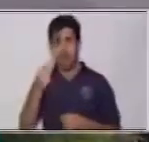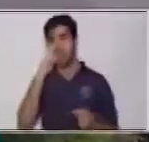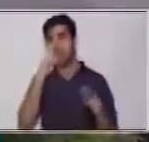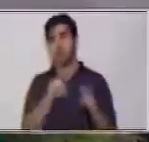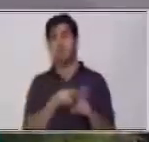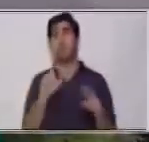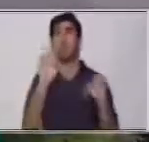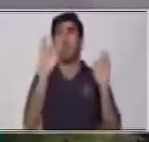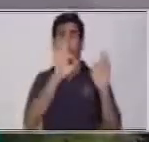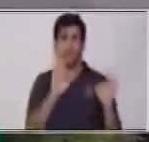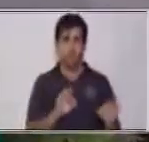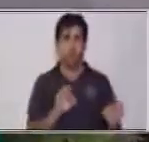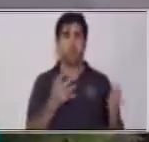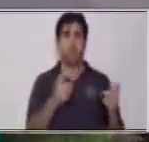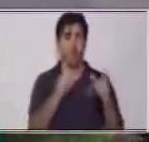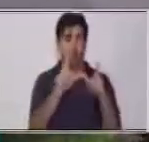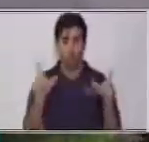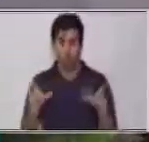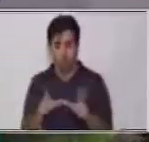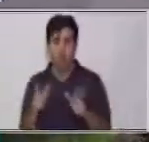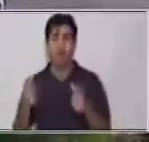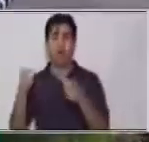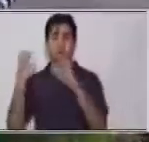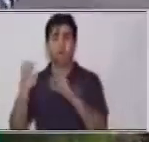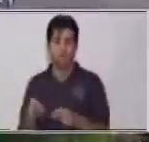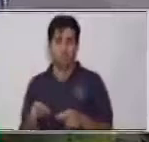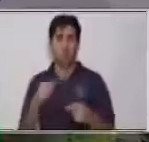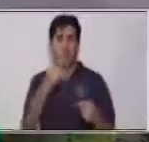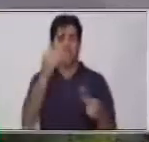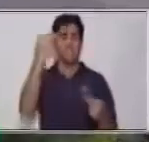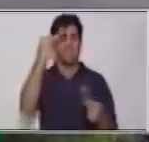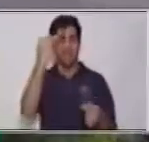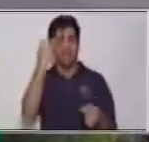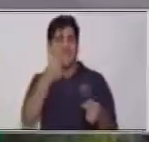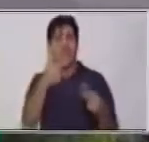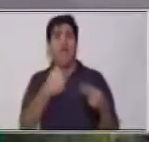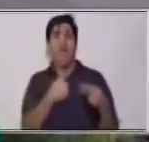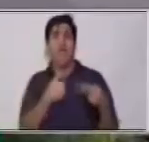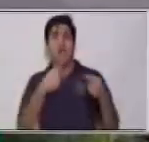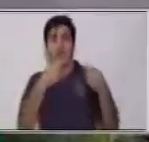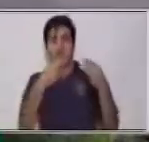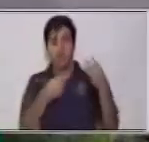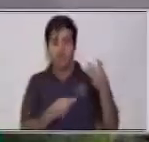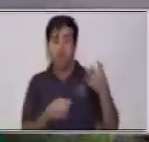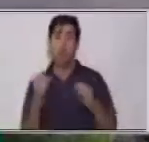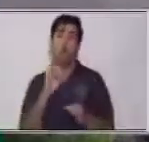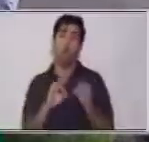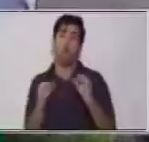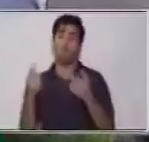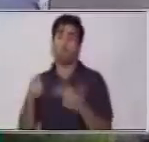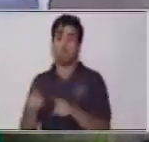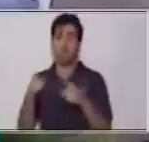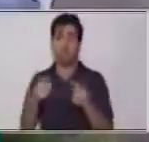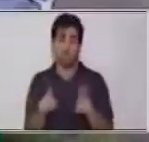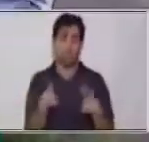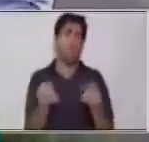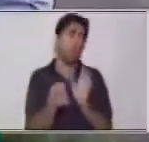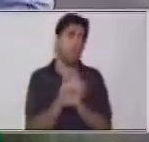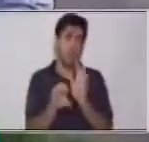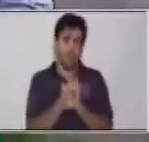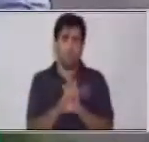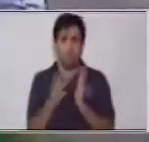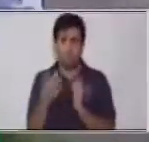lugares, de personas, algunos estudios o sucesos. Como ejemplo, podemos